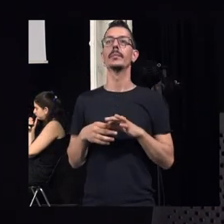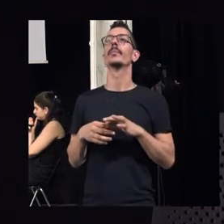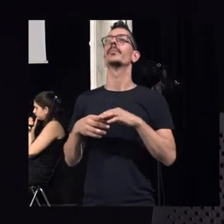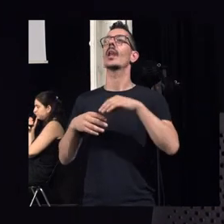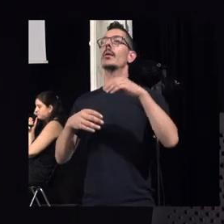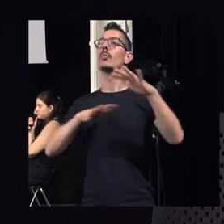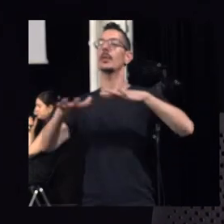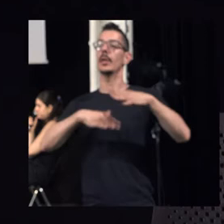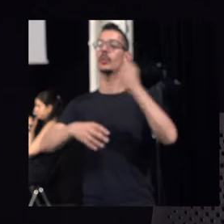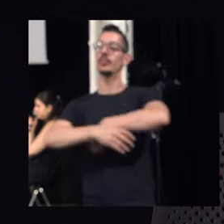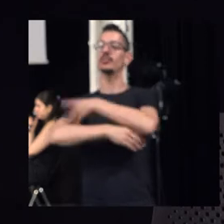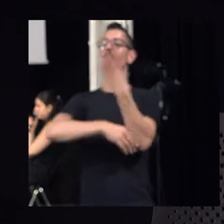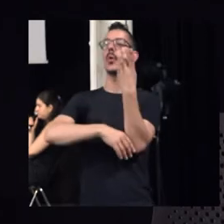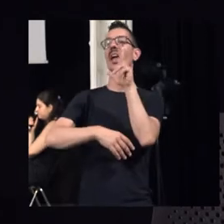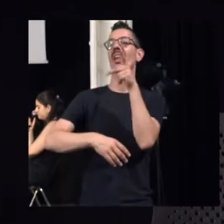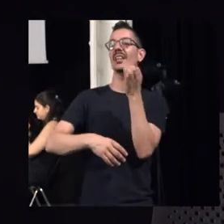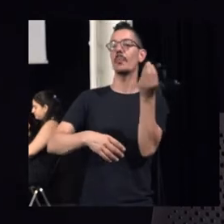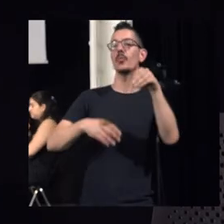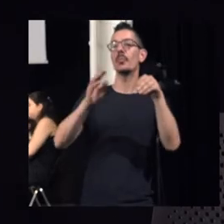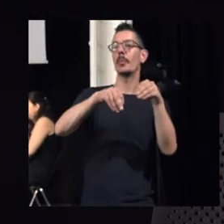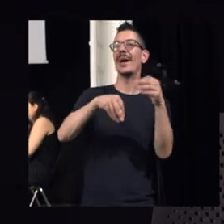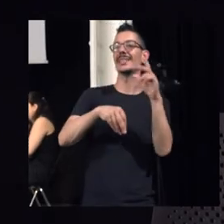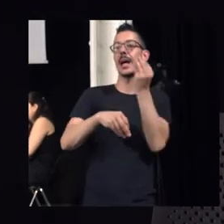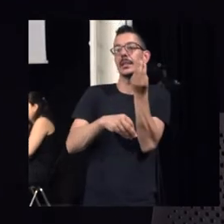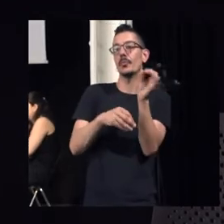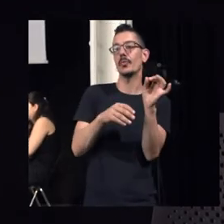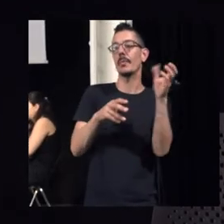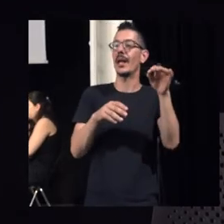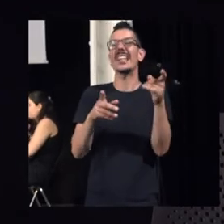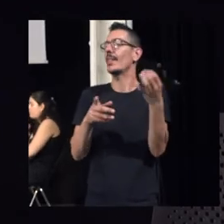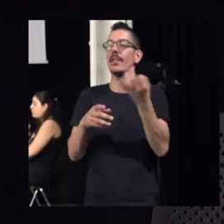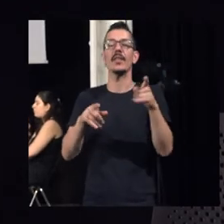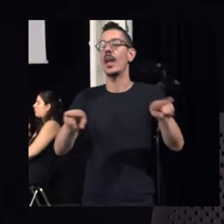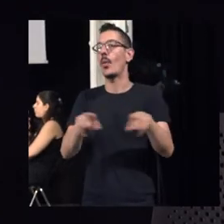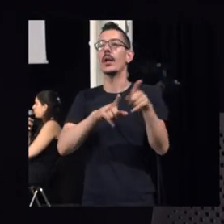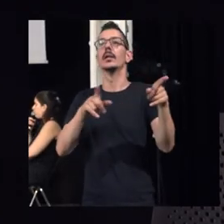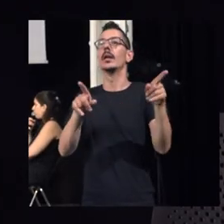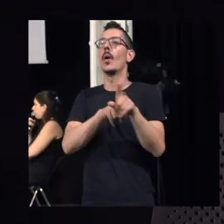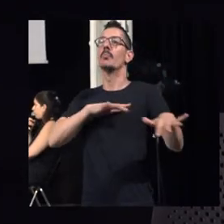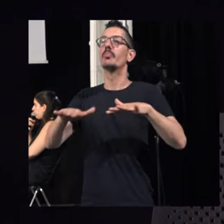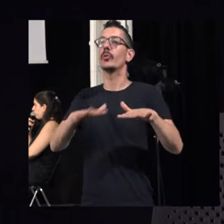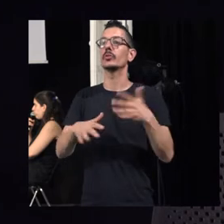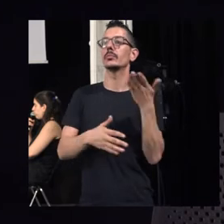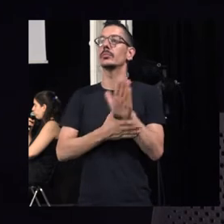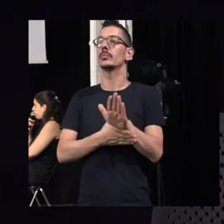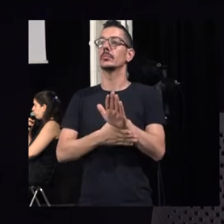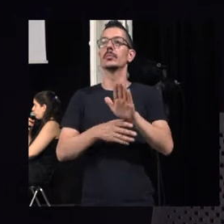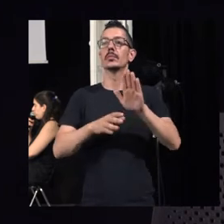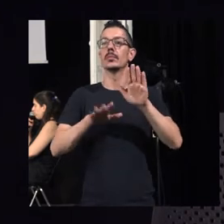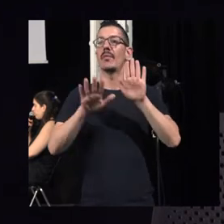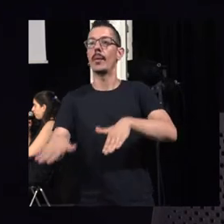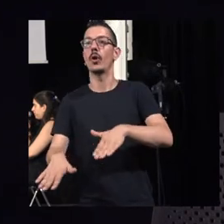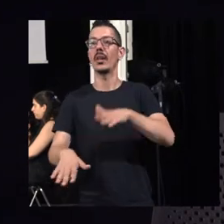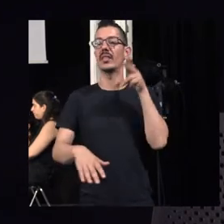LGTBIQH+, se tiene que posicionar en favor de los derechos. Te puede o no gustar nuestro trabajo, te puede parecer